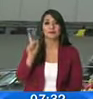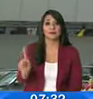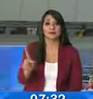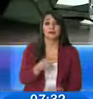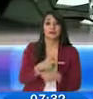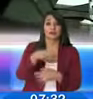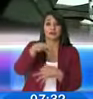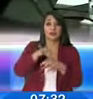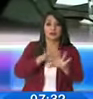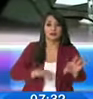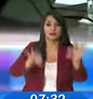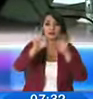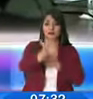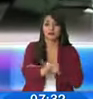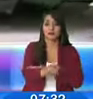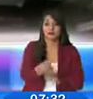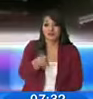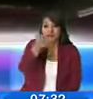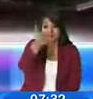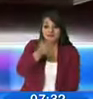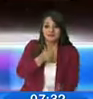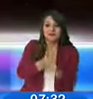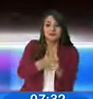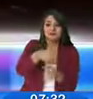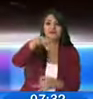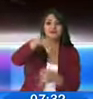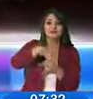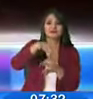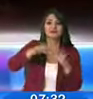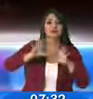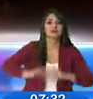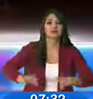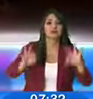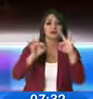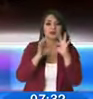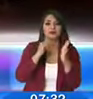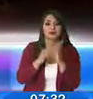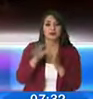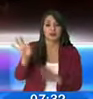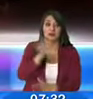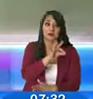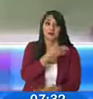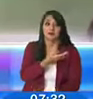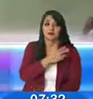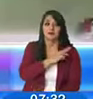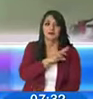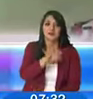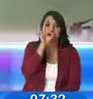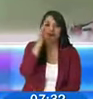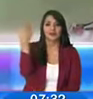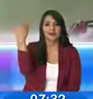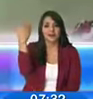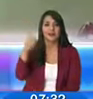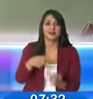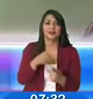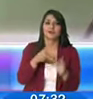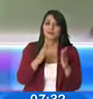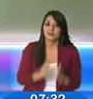del Consejo se dé a pocos meses de una elección tan importante como las elecciones seccionales, donde se van a